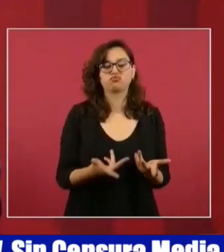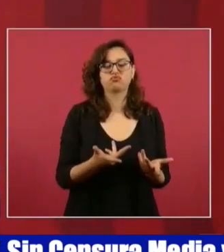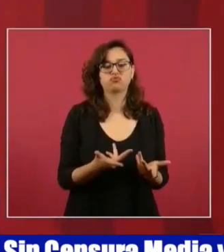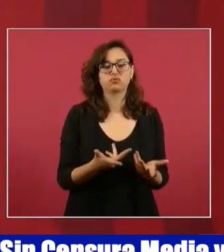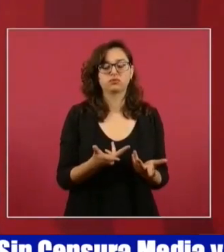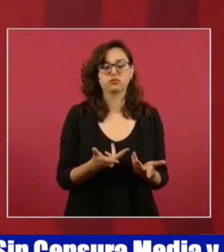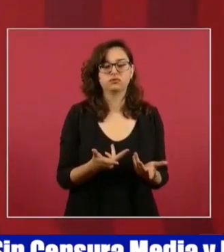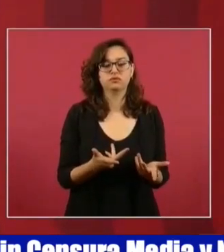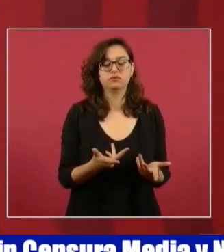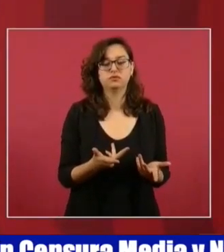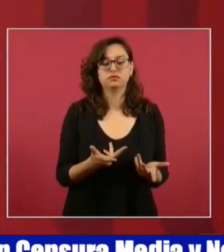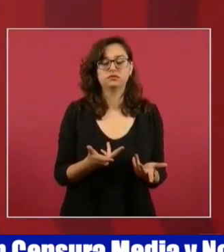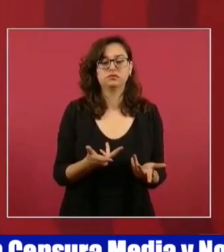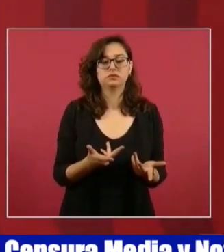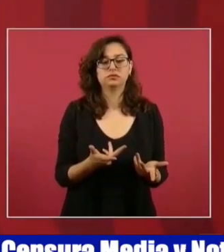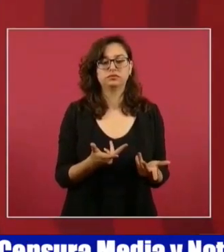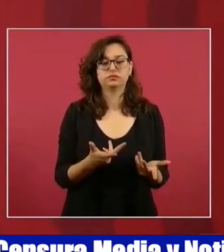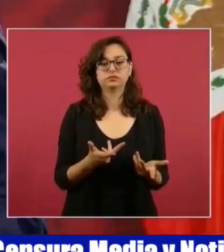que tienen que ver